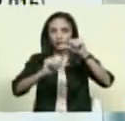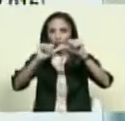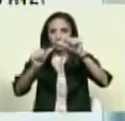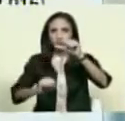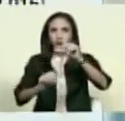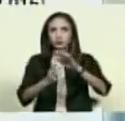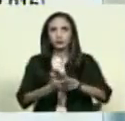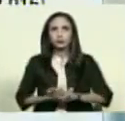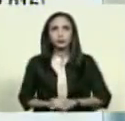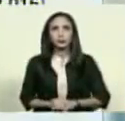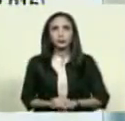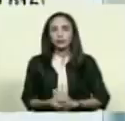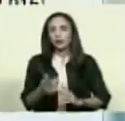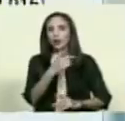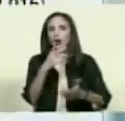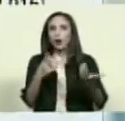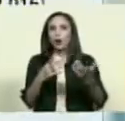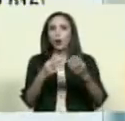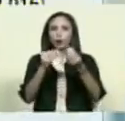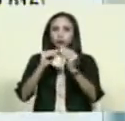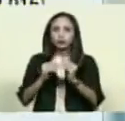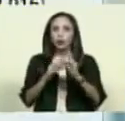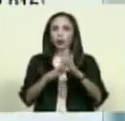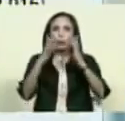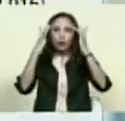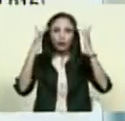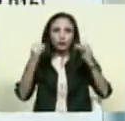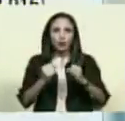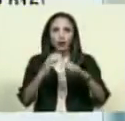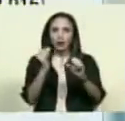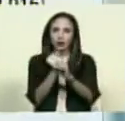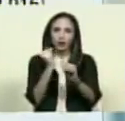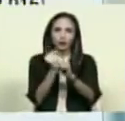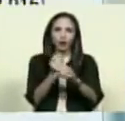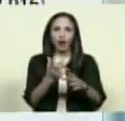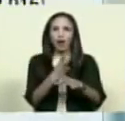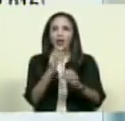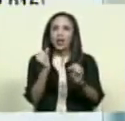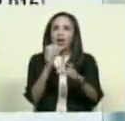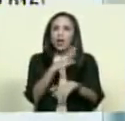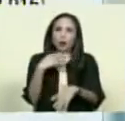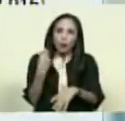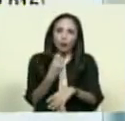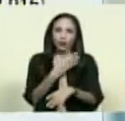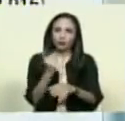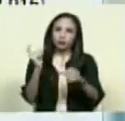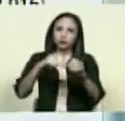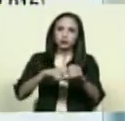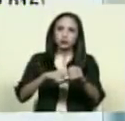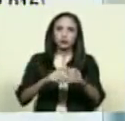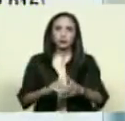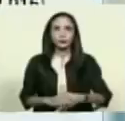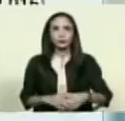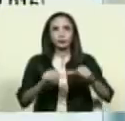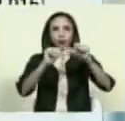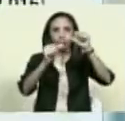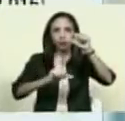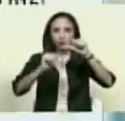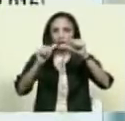Animación gráfica. Sector salud. Educación. Sector